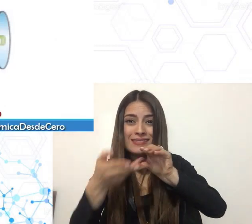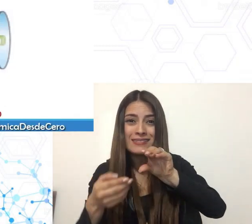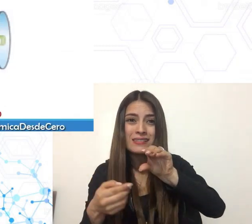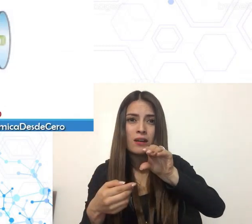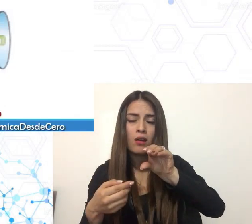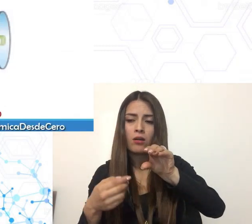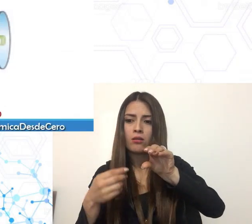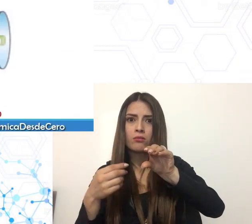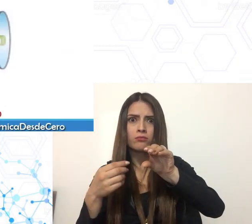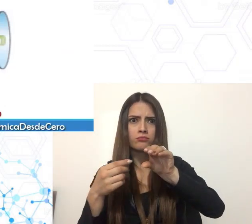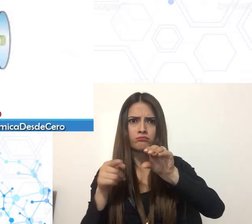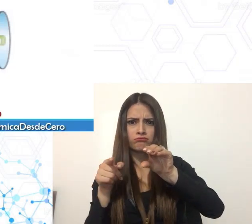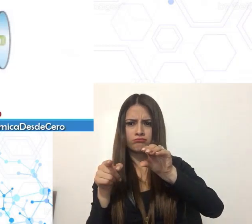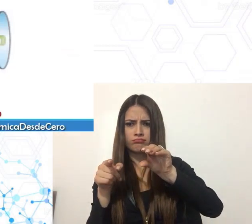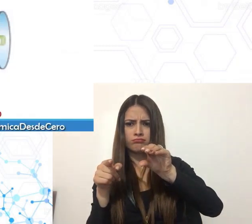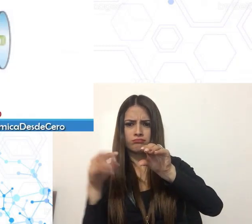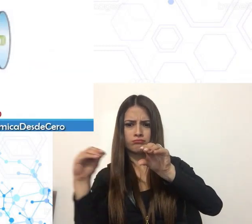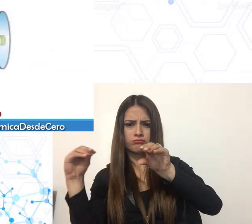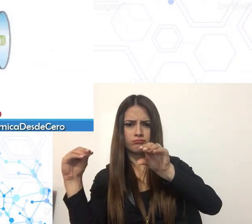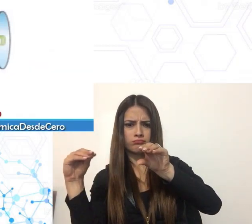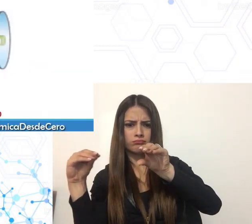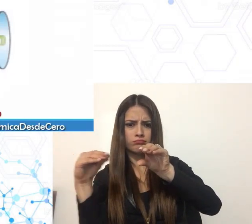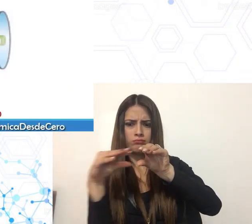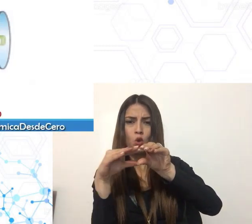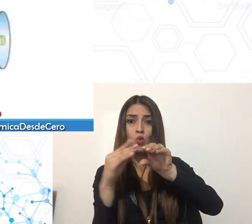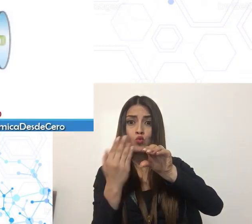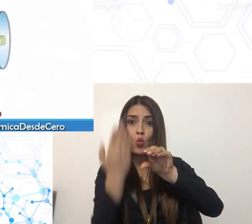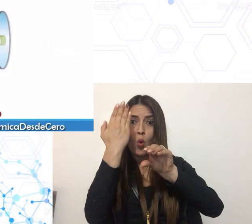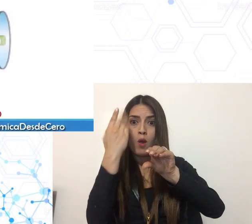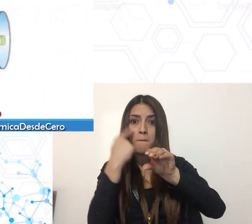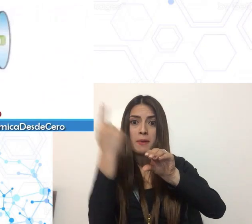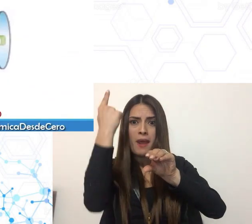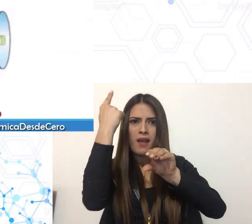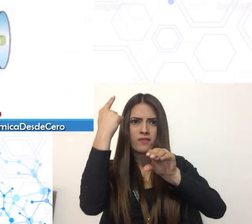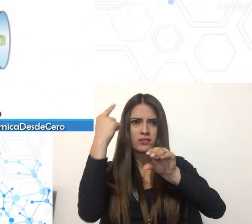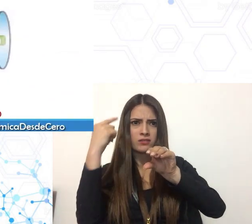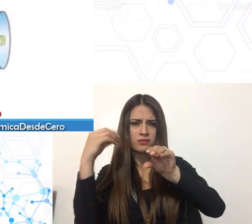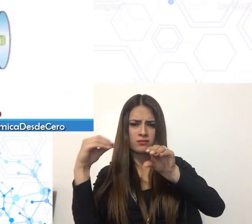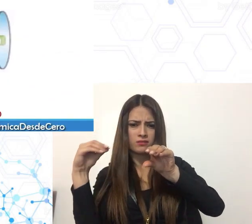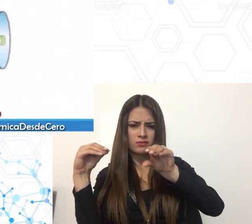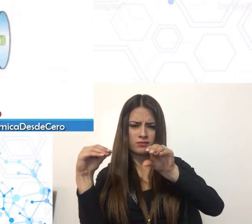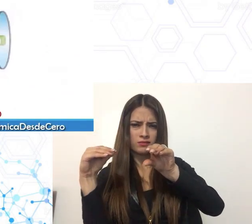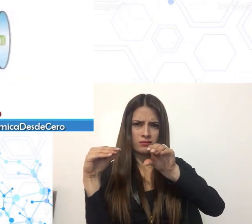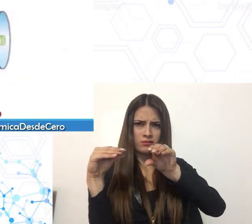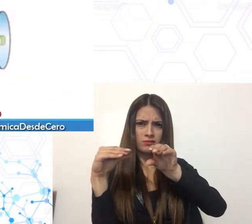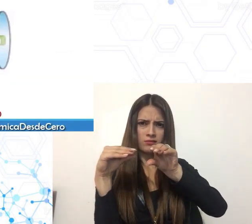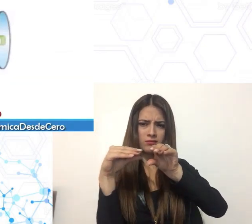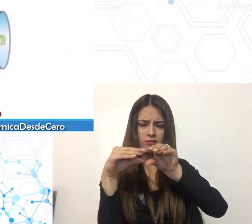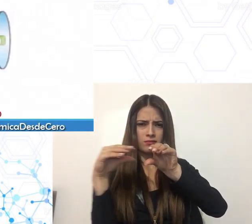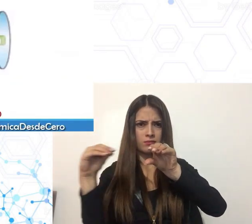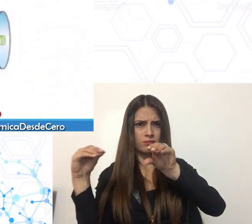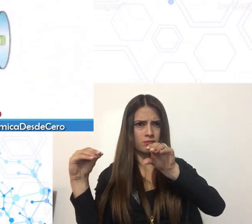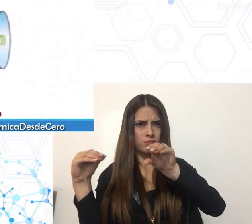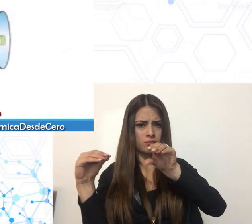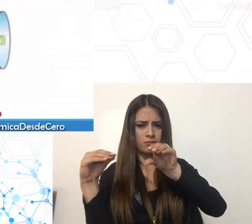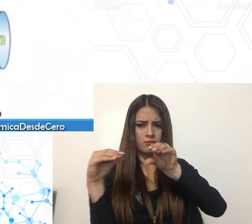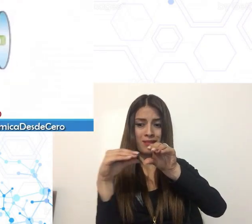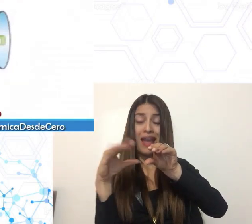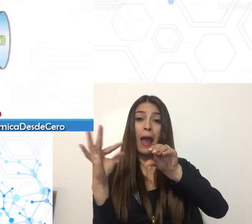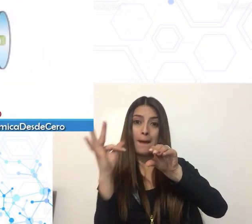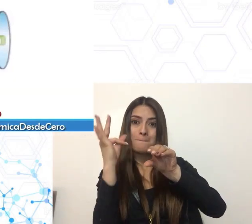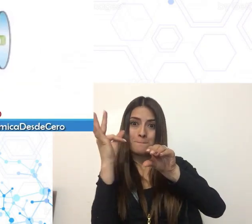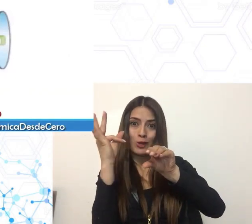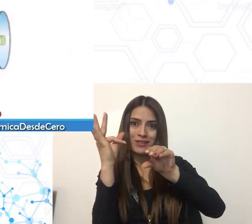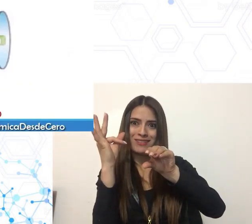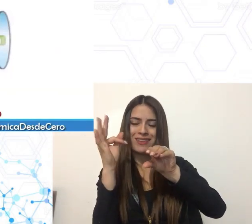cátodo perforado resulta que salía otro rayo, aquí lo podemos observar, unas partículas que obviamente no